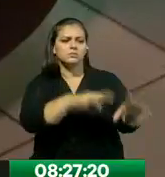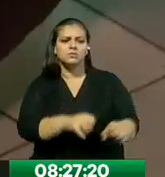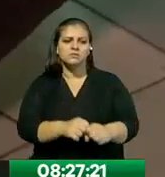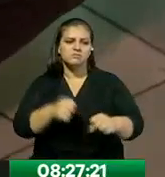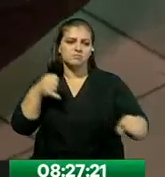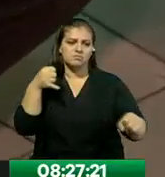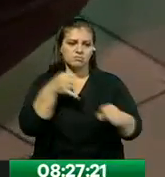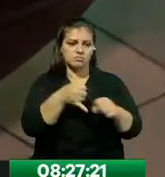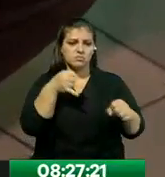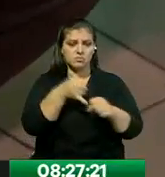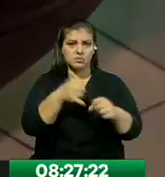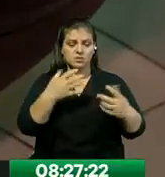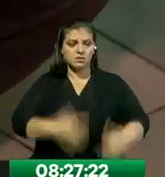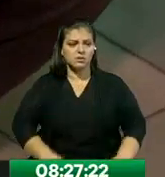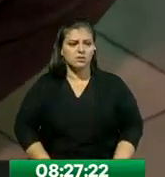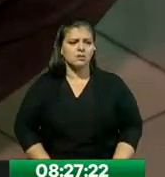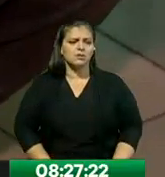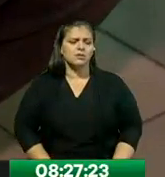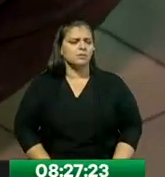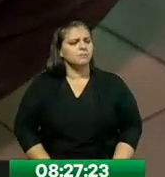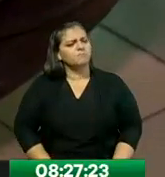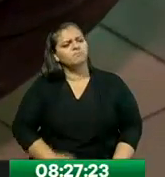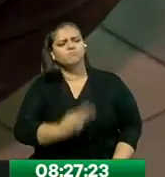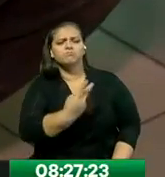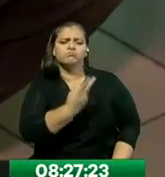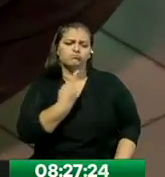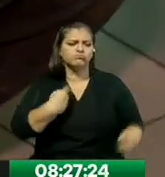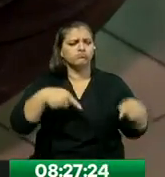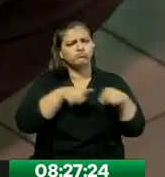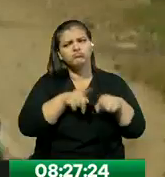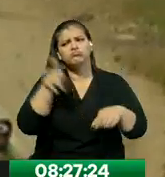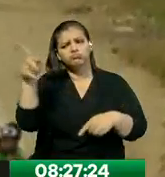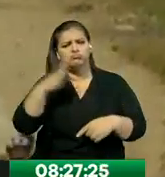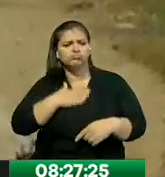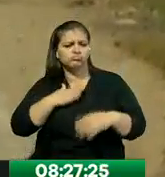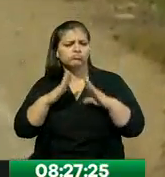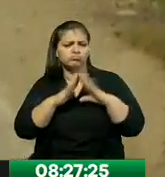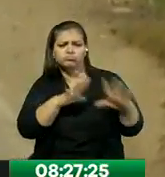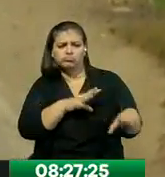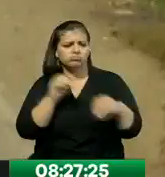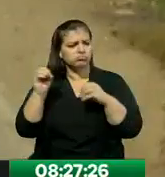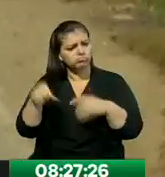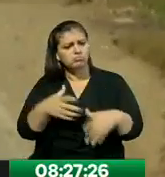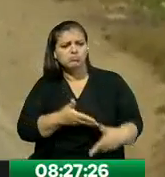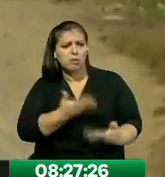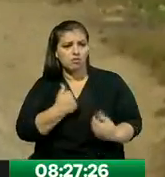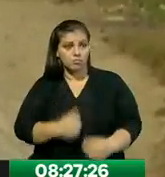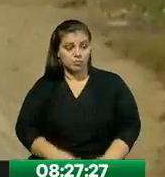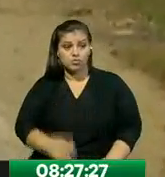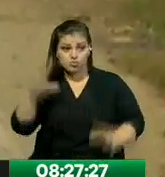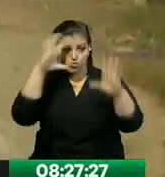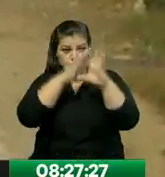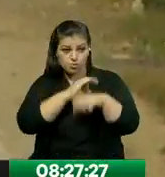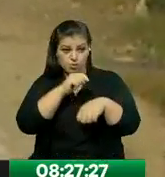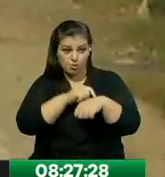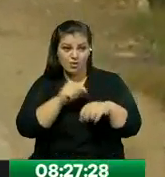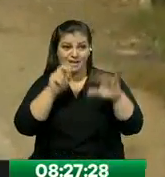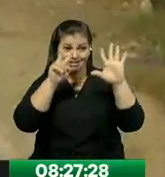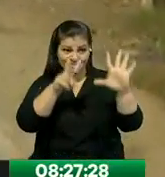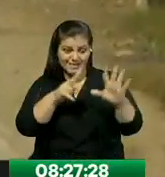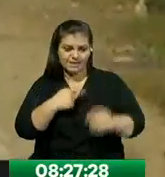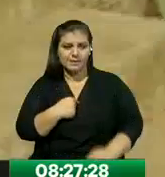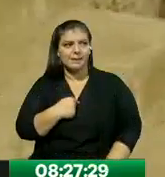ofreció llevarla hasta su casa. Le aseguró que a las 7 de esa noche llegaría hasta una tienda cercana para encontrarse y